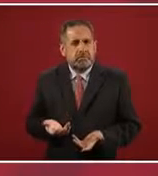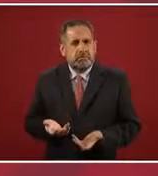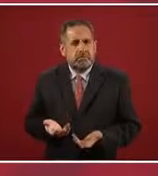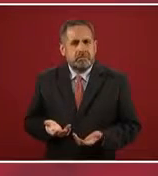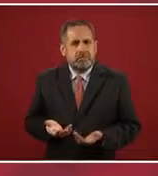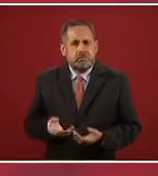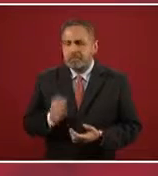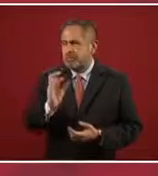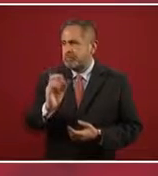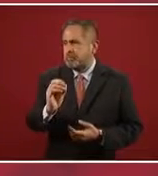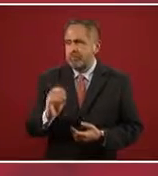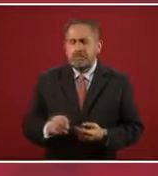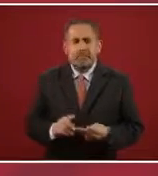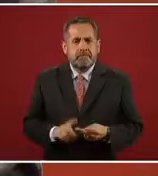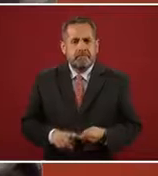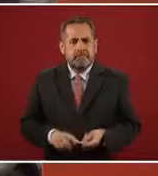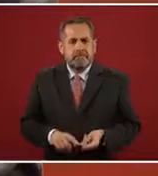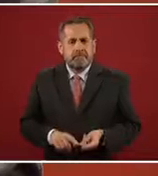o el